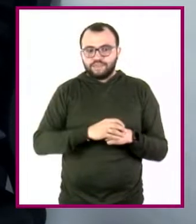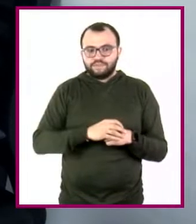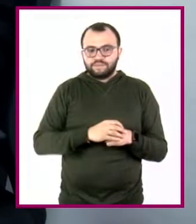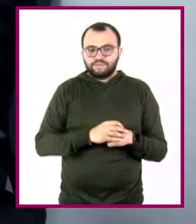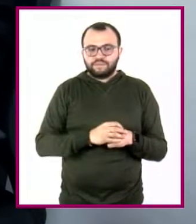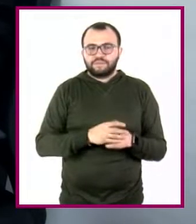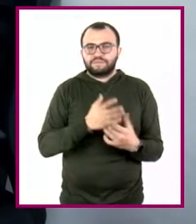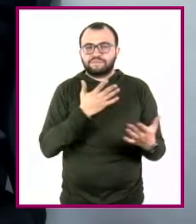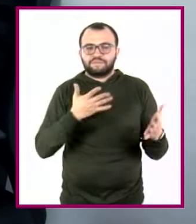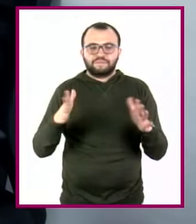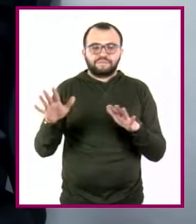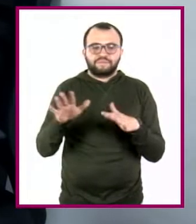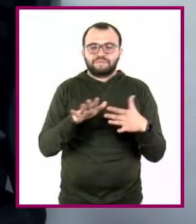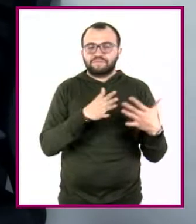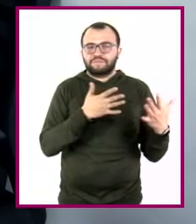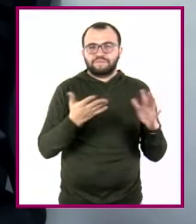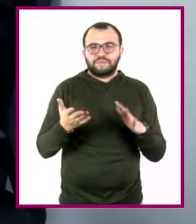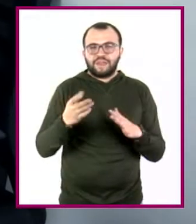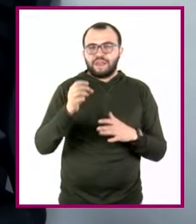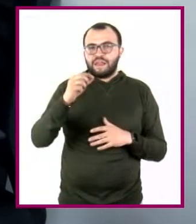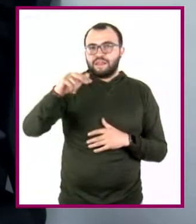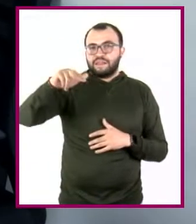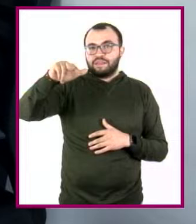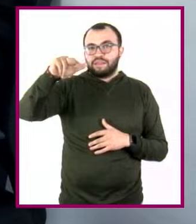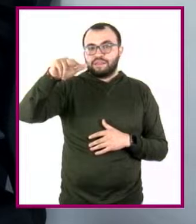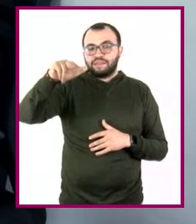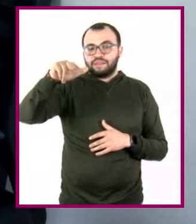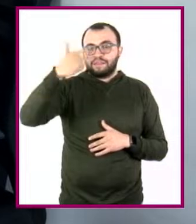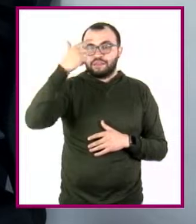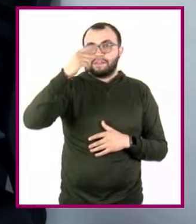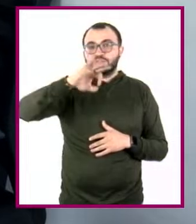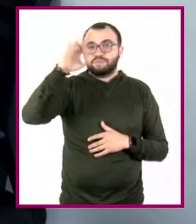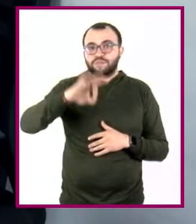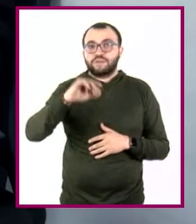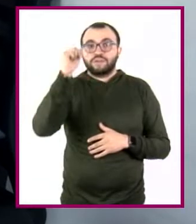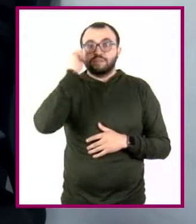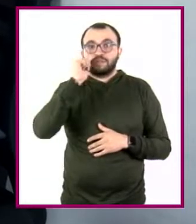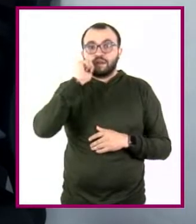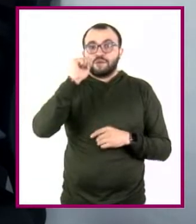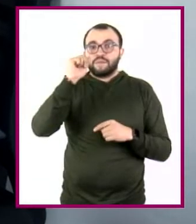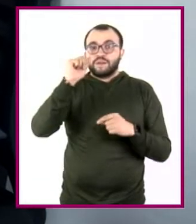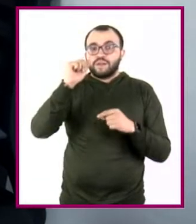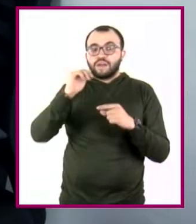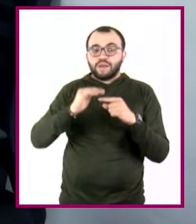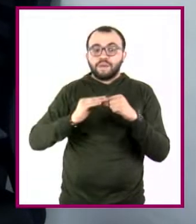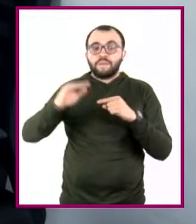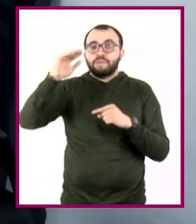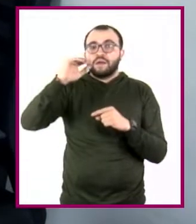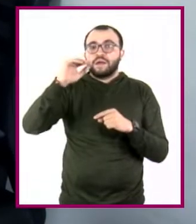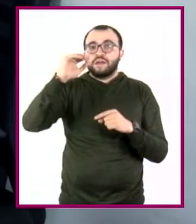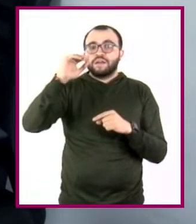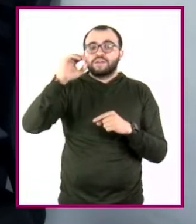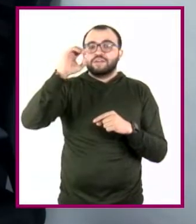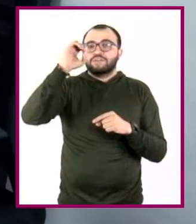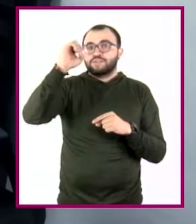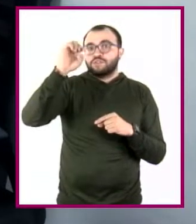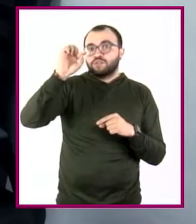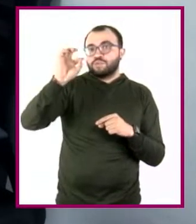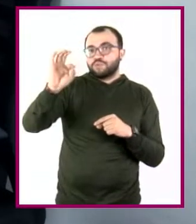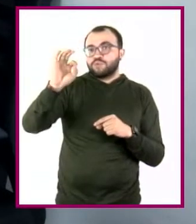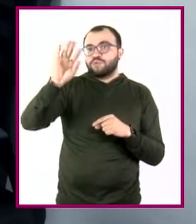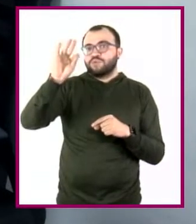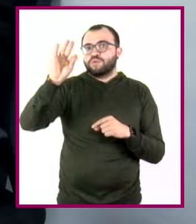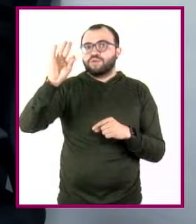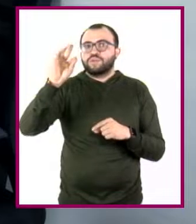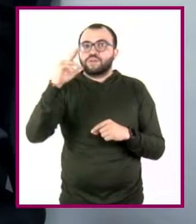equivalente aproximadamente al 13%, y todos los días subimos un 0.48%. ¿Cómo lo harías tú? La